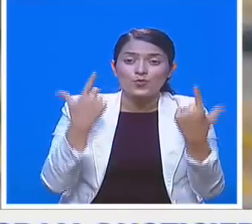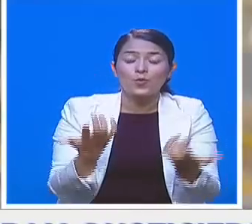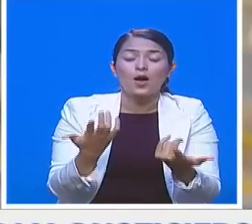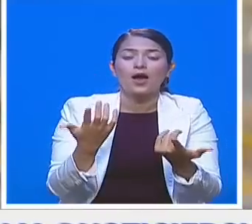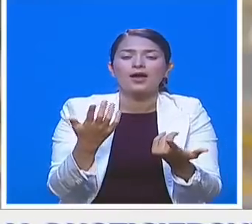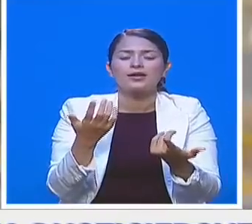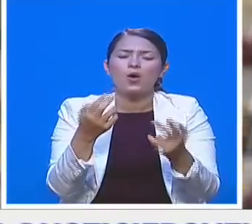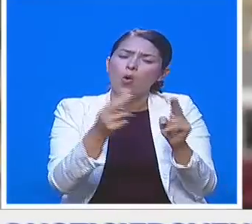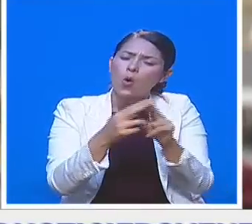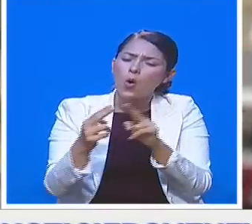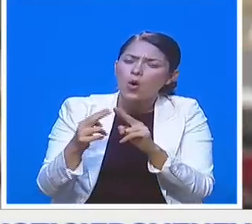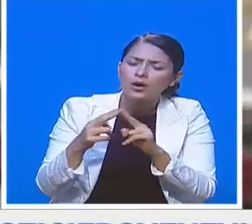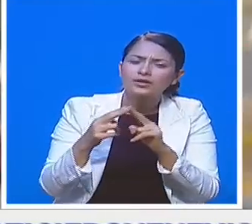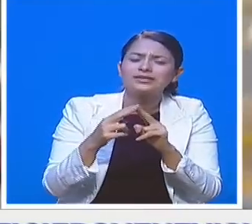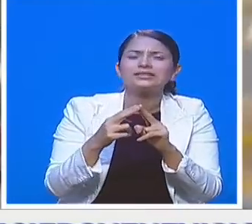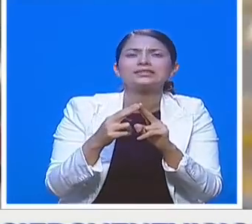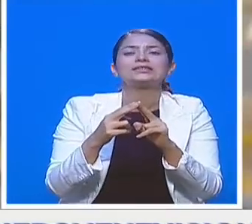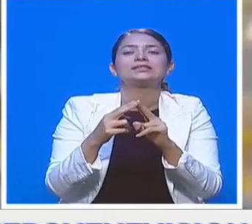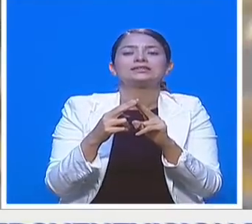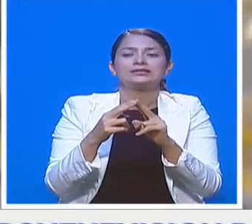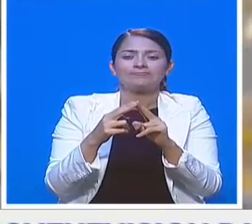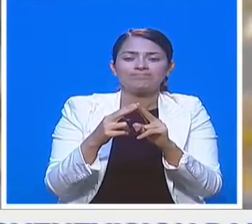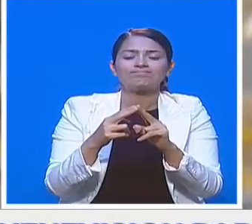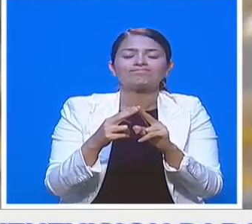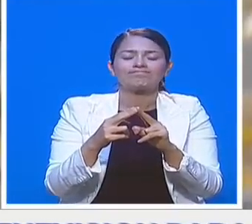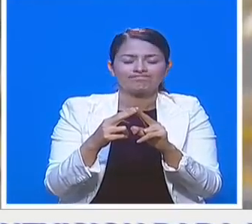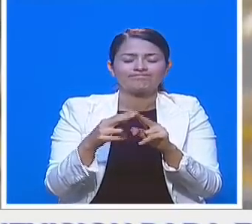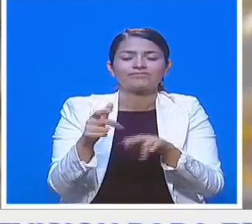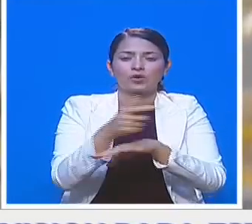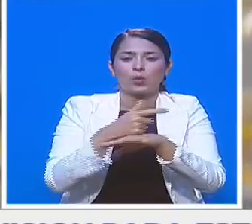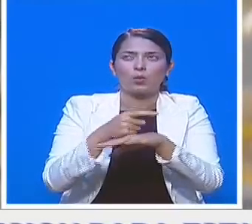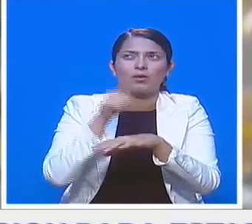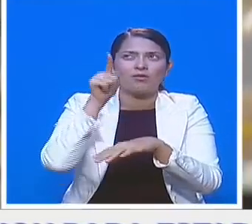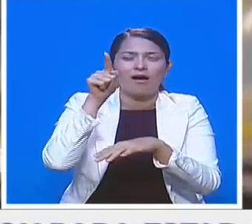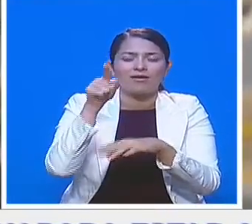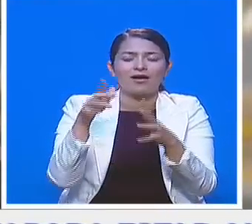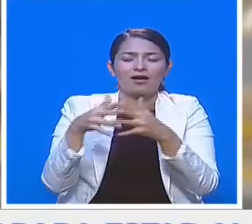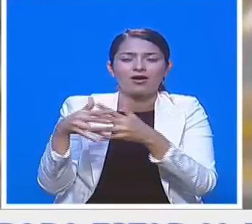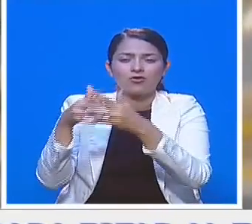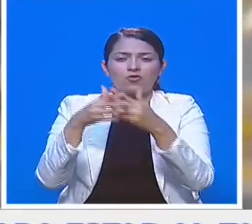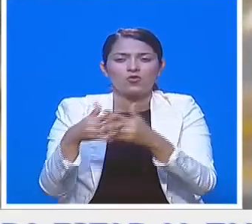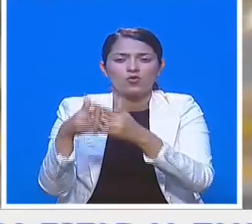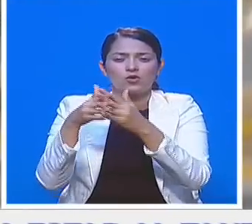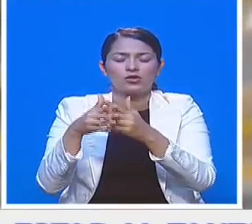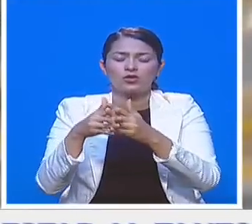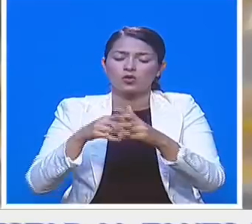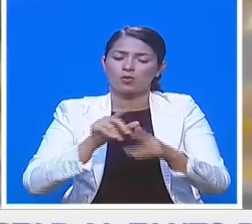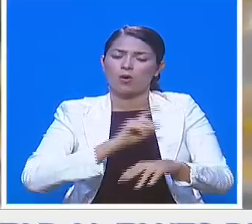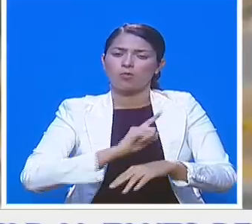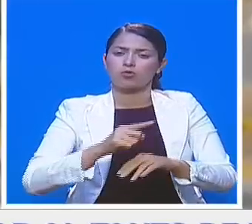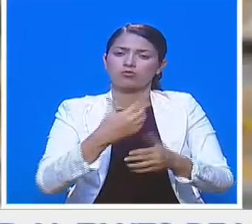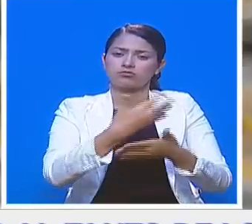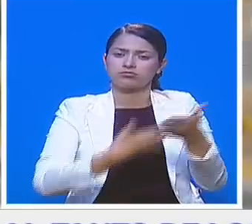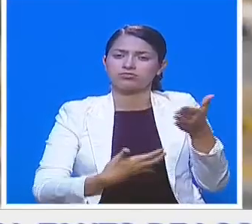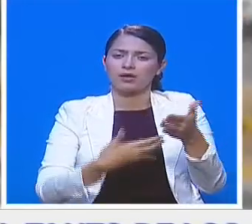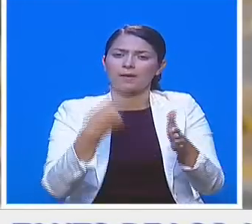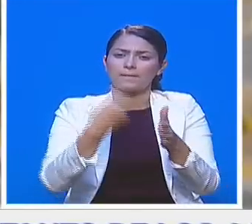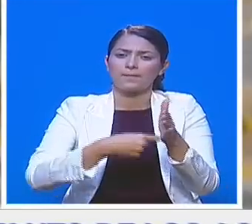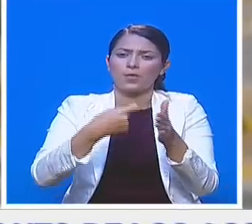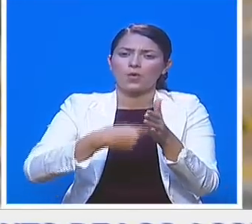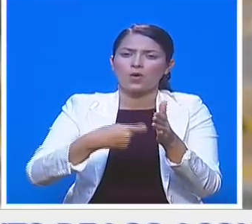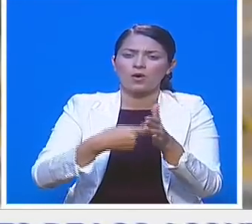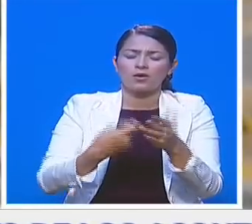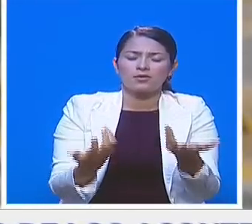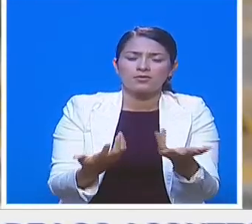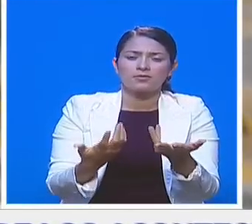tras conocerse la información de que el gobierno de los Estados Unidos emitiera un decreto que prohíbe la